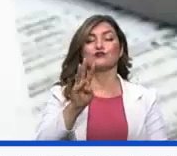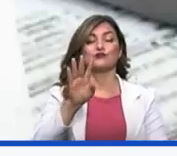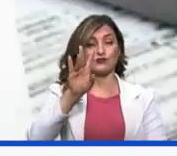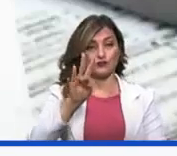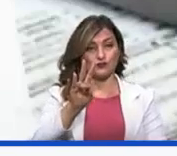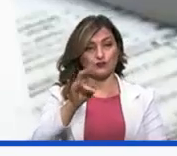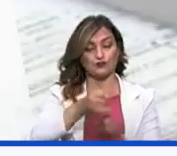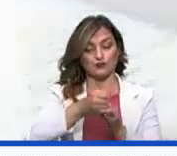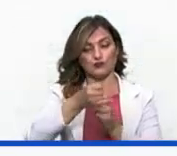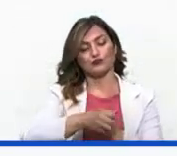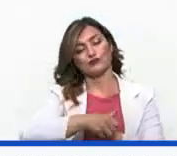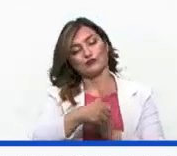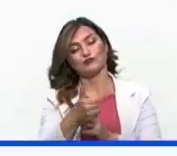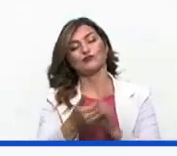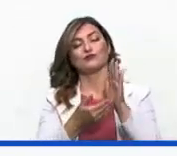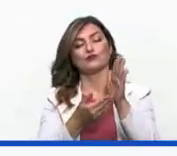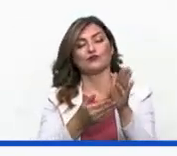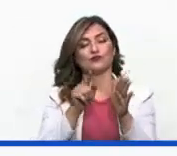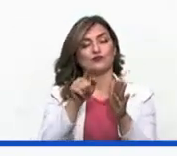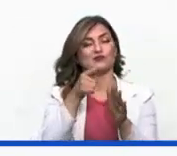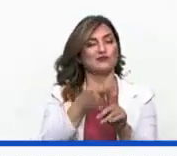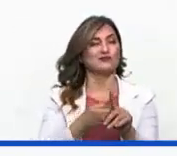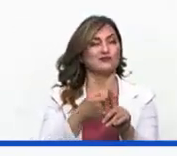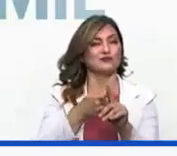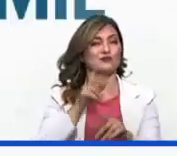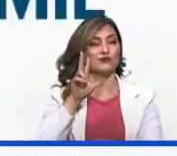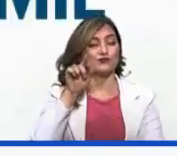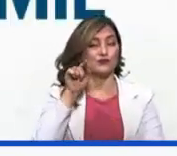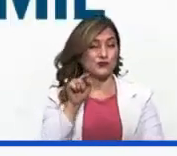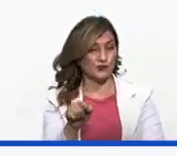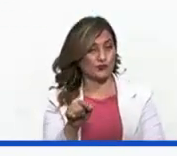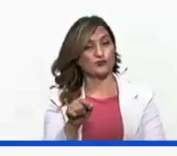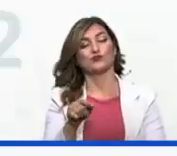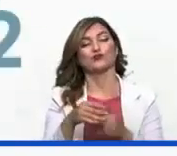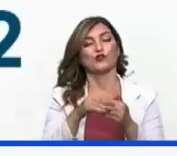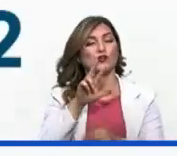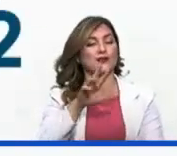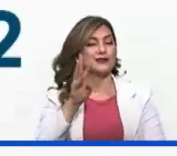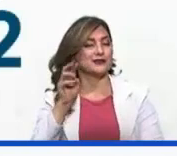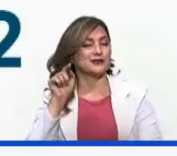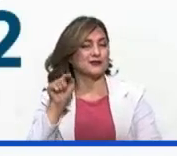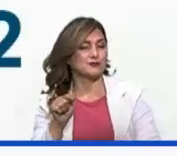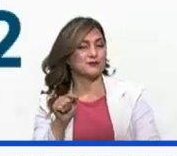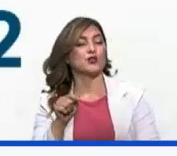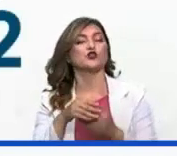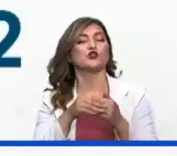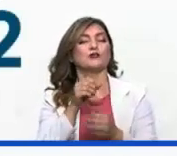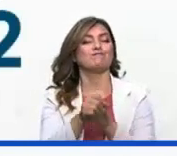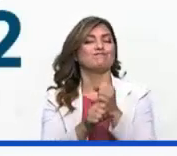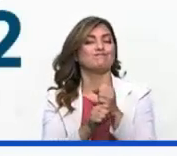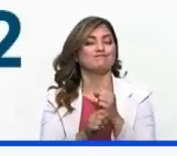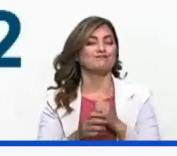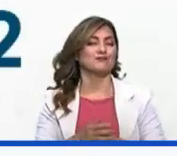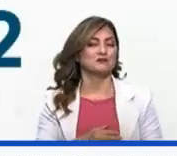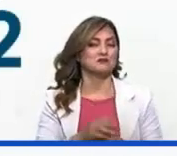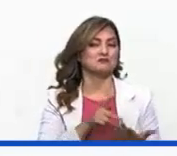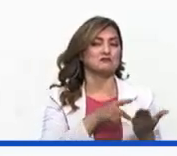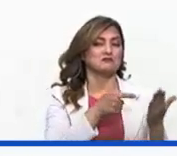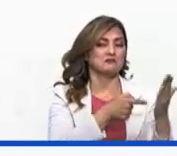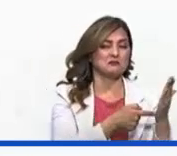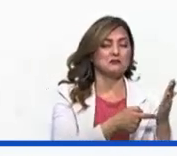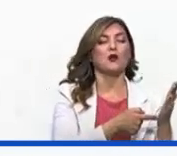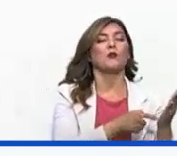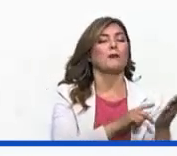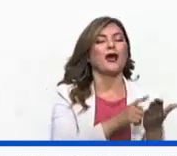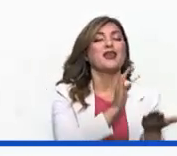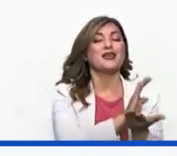$38.67. Otro ejemplo, usted tiene ingresos mensuales de $3,000 o $36,000 al año. Se le resta el aporte al IES y según